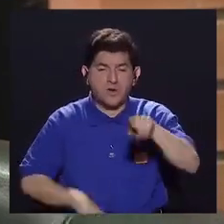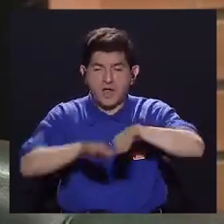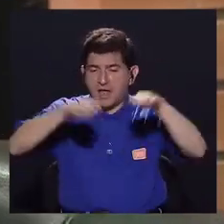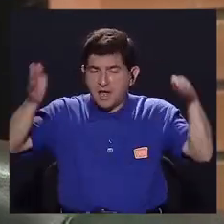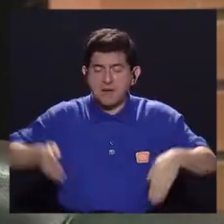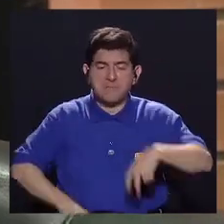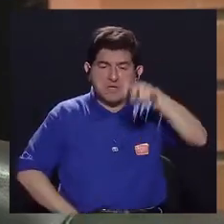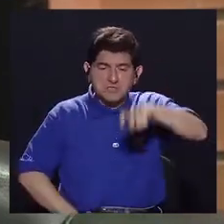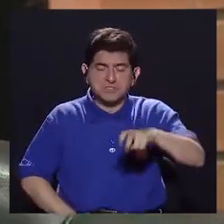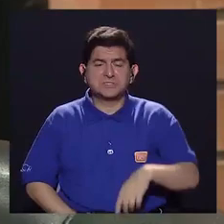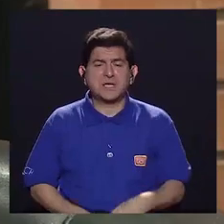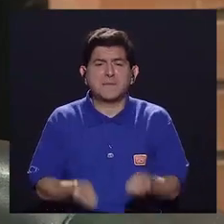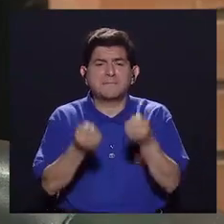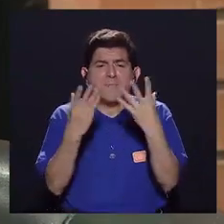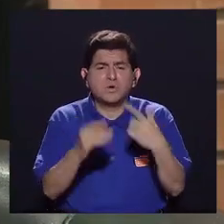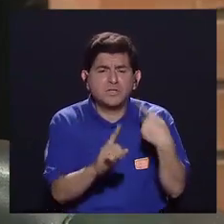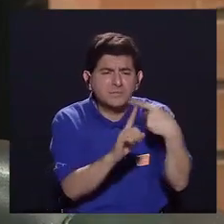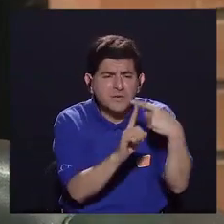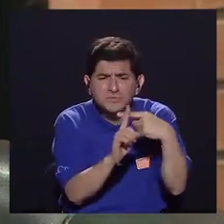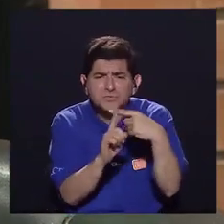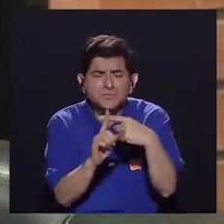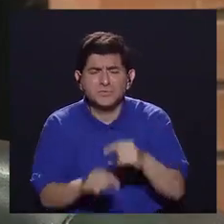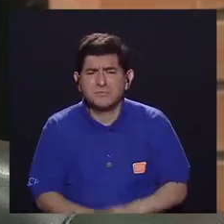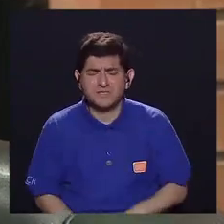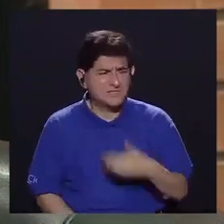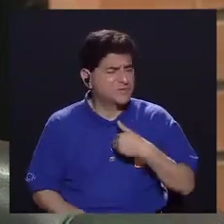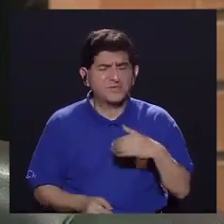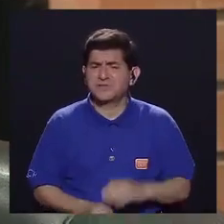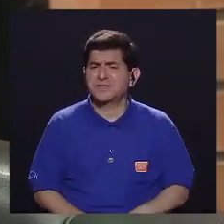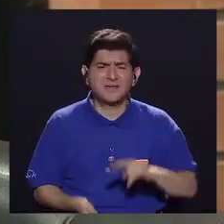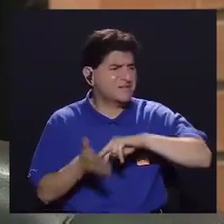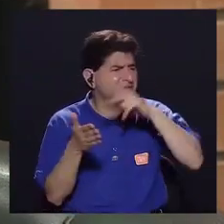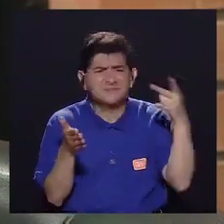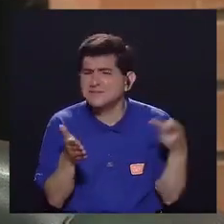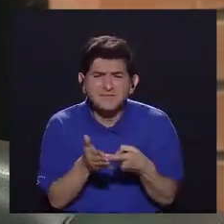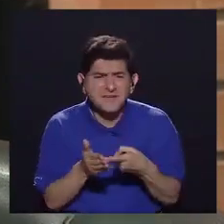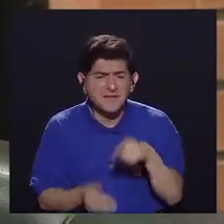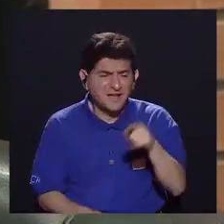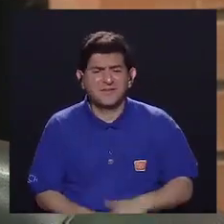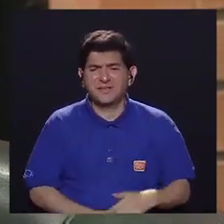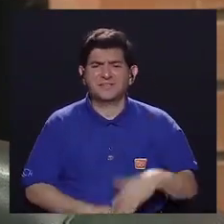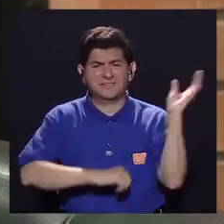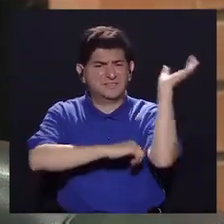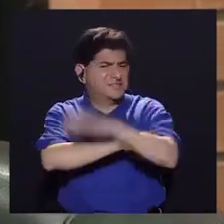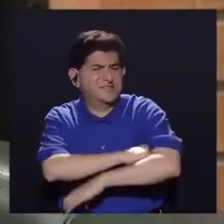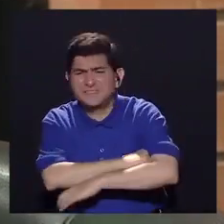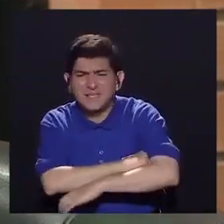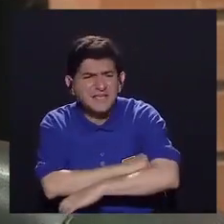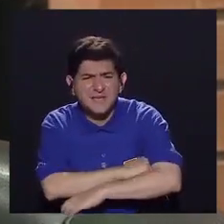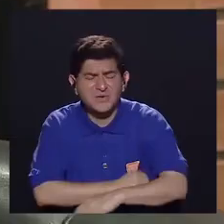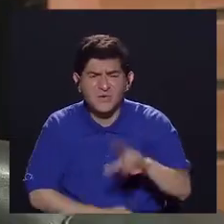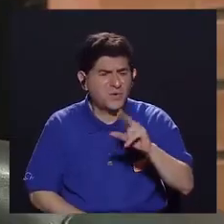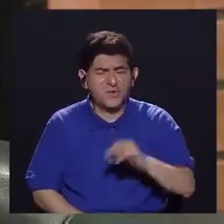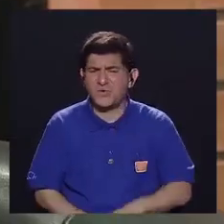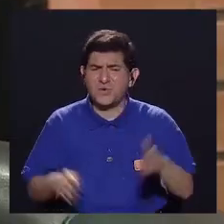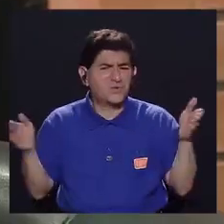mesa con un papel, con un montón de sumas que no tienen contexto, que no tienen significado para ellos. Eso es un castigo más que un estímulo